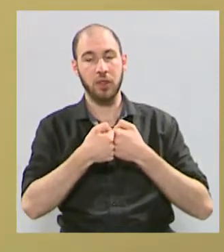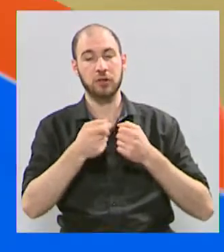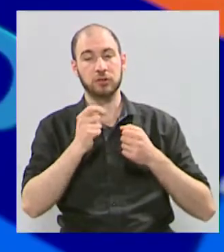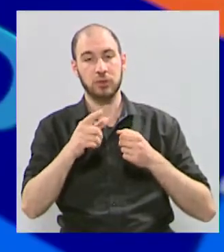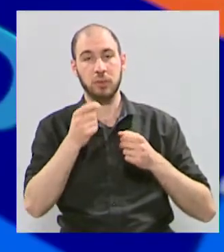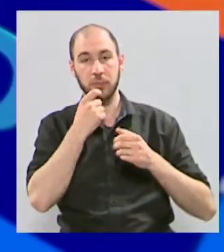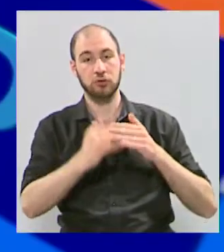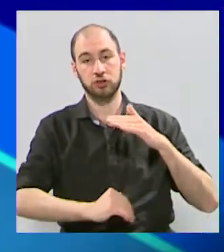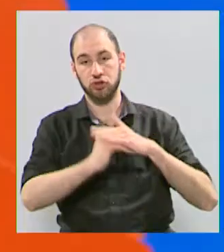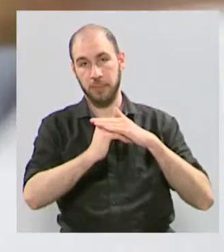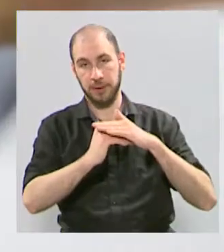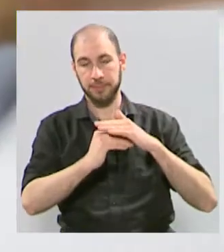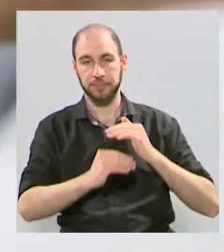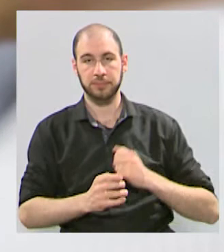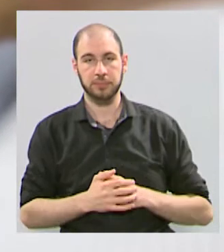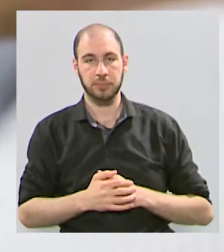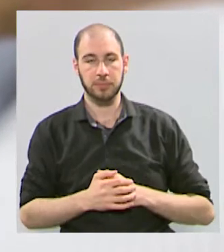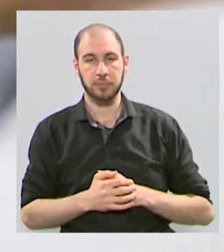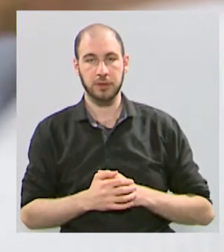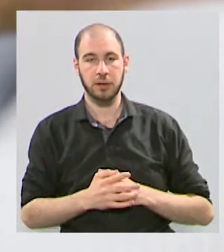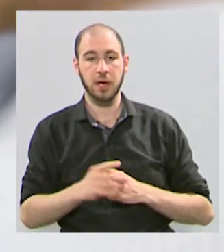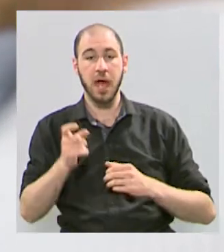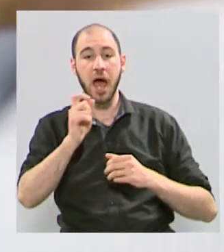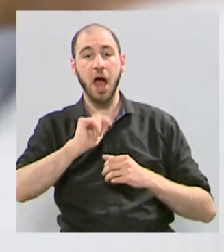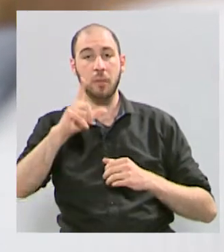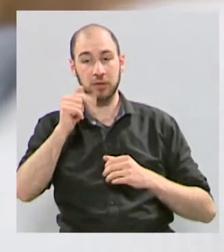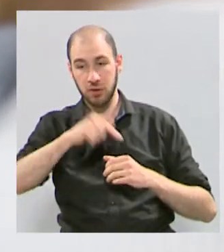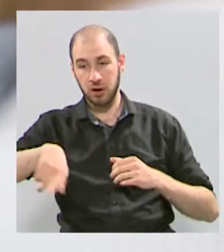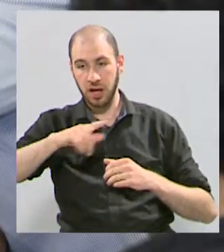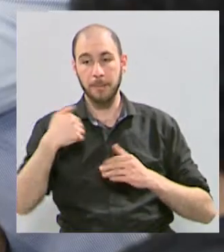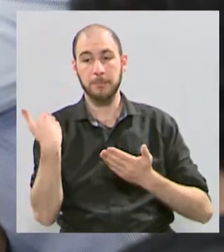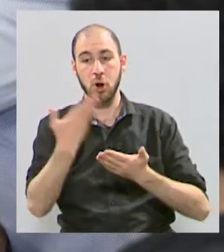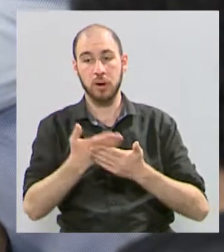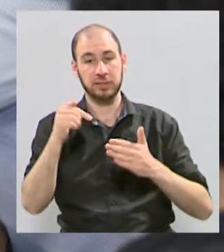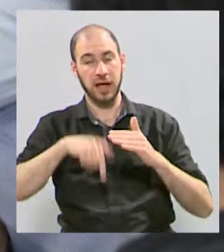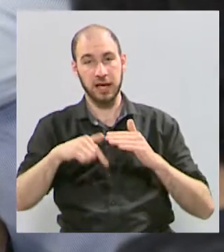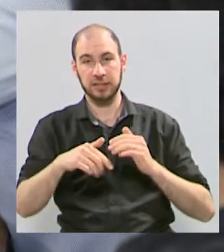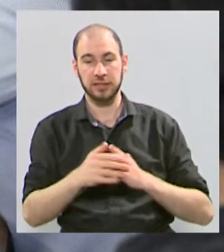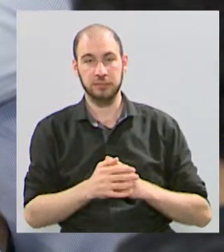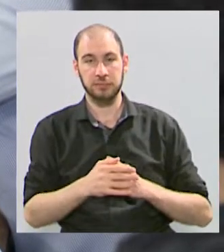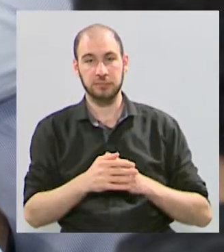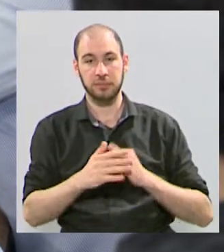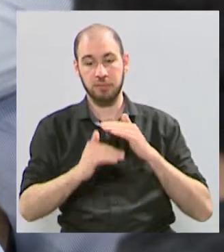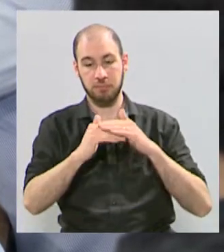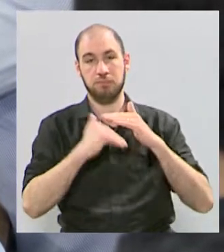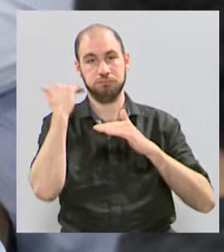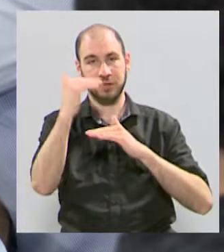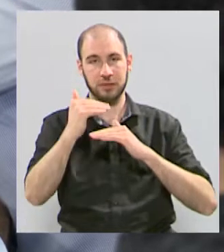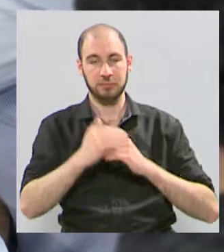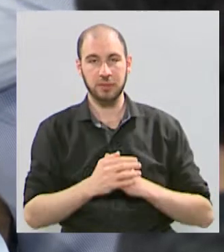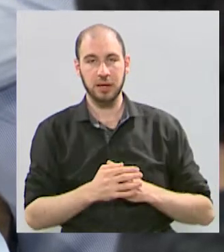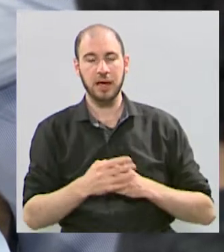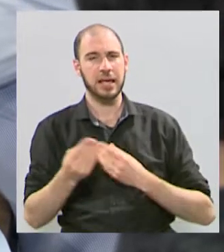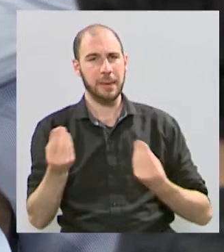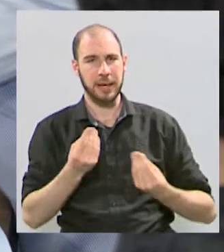salarial, cierto número y bueno, obviamente con los aumentos que han habido esta propuesta está siendo superada. La